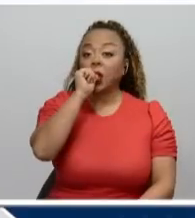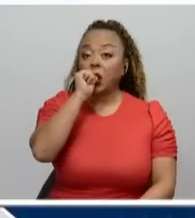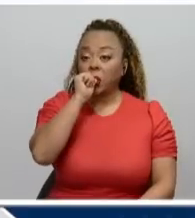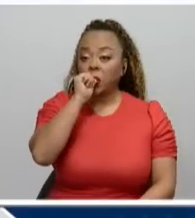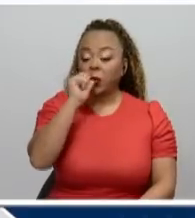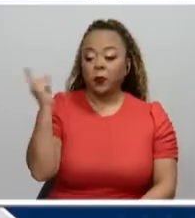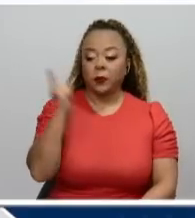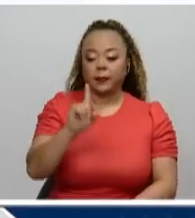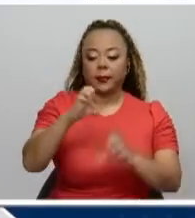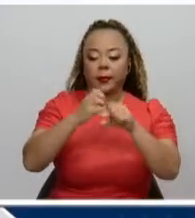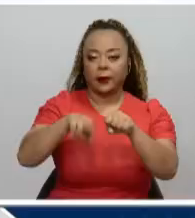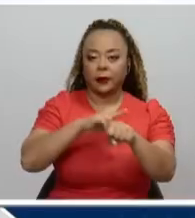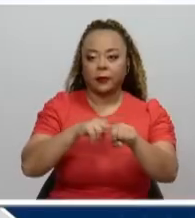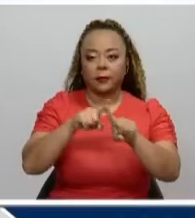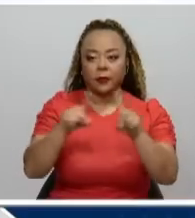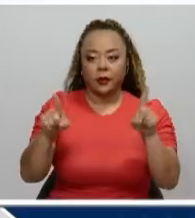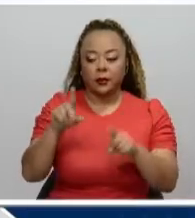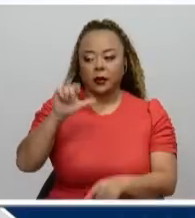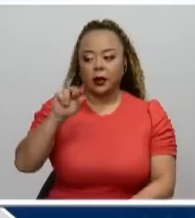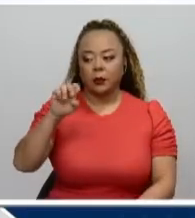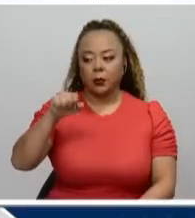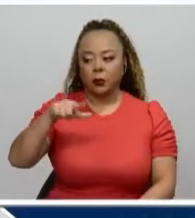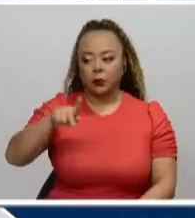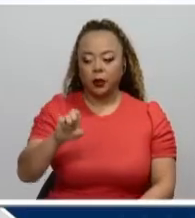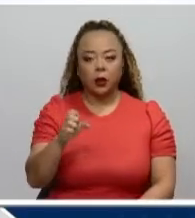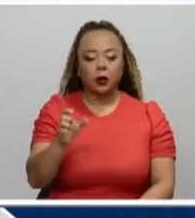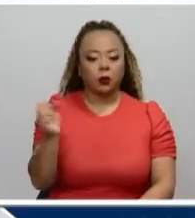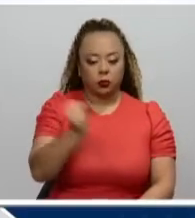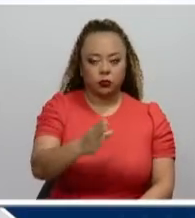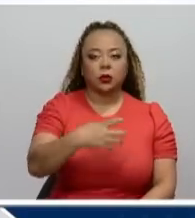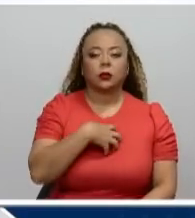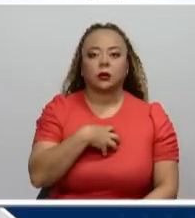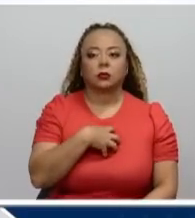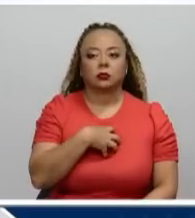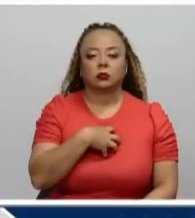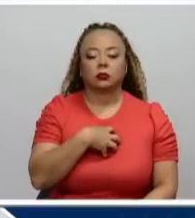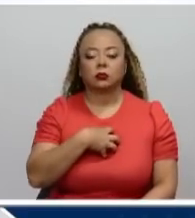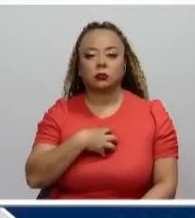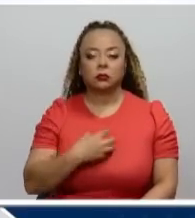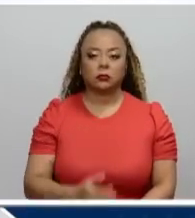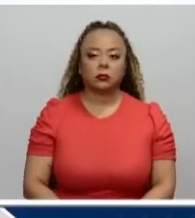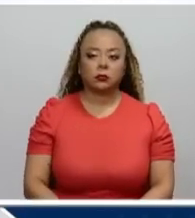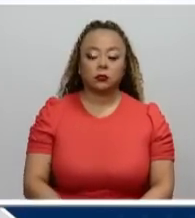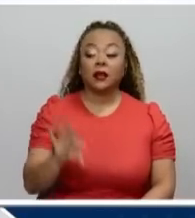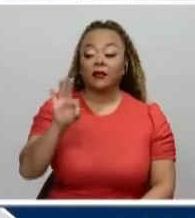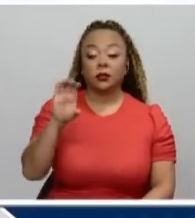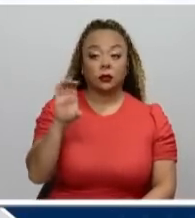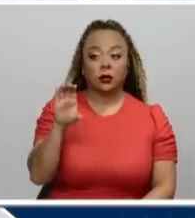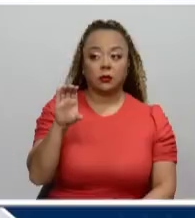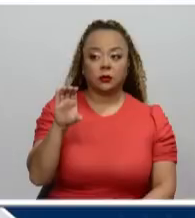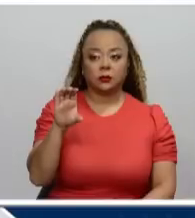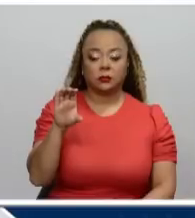cambio lo pusieron en selección pero el aborto lo puso y lo puso de titular a Francisco calvo